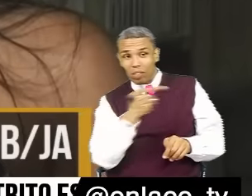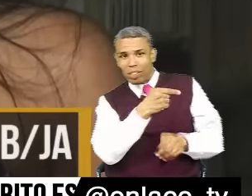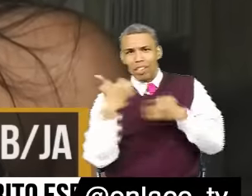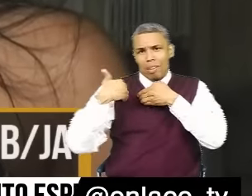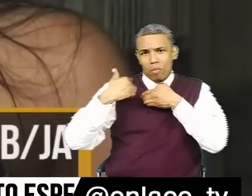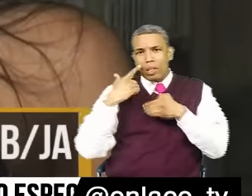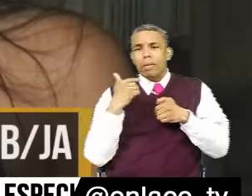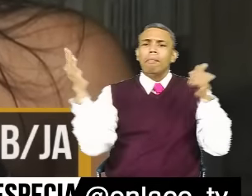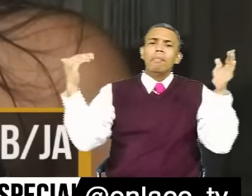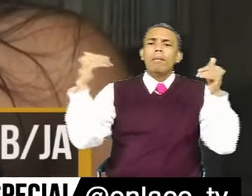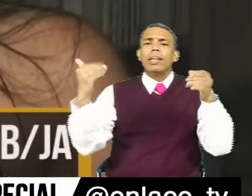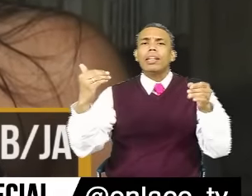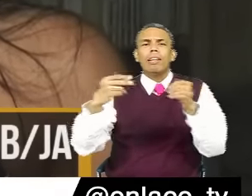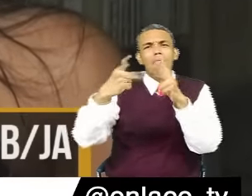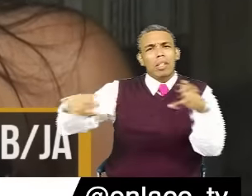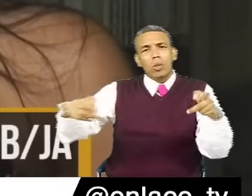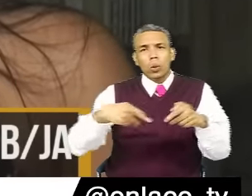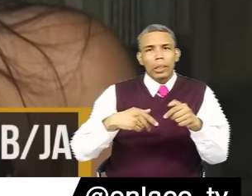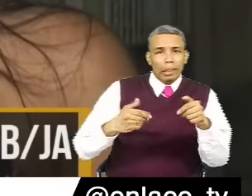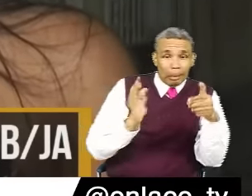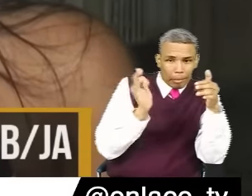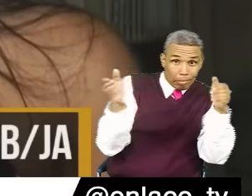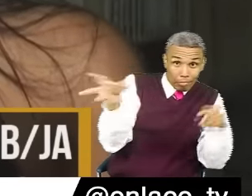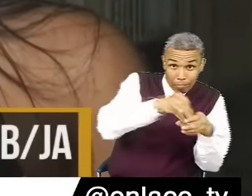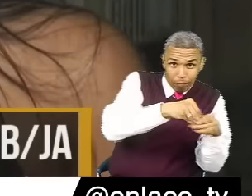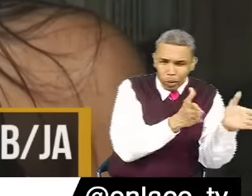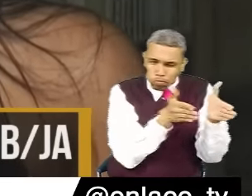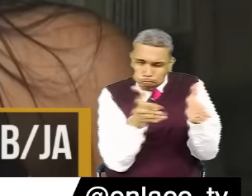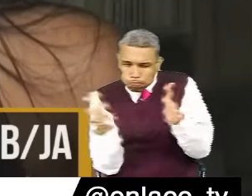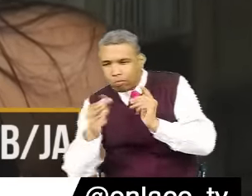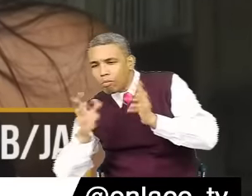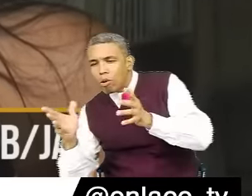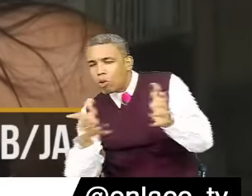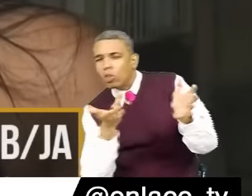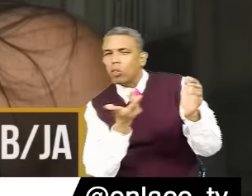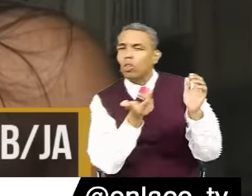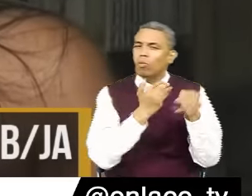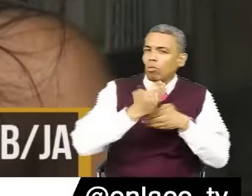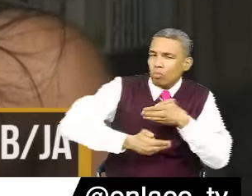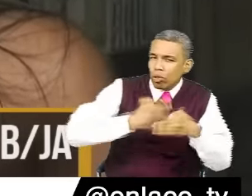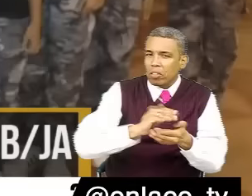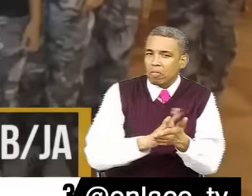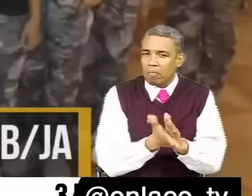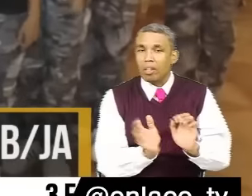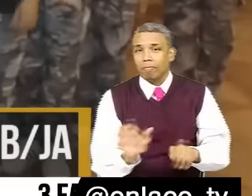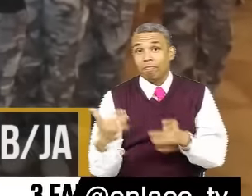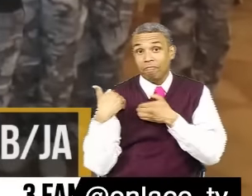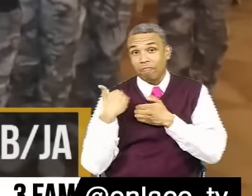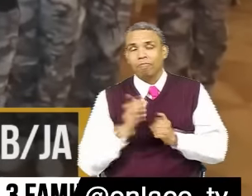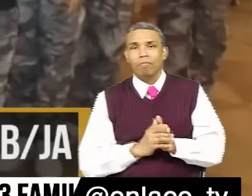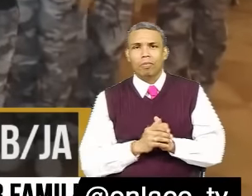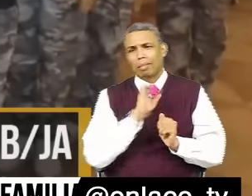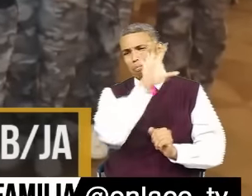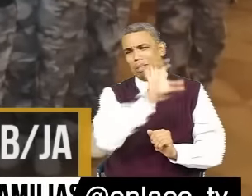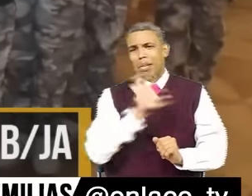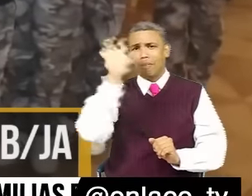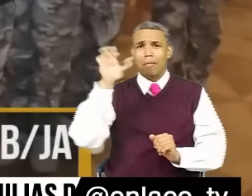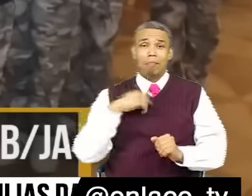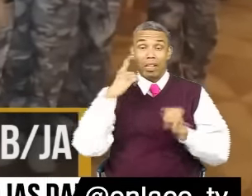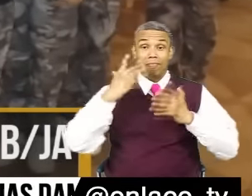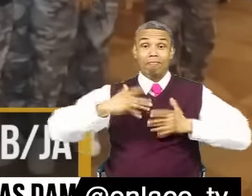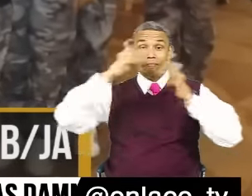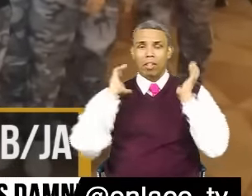Entonces estamos muy contentos por ello y la gama de jurados de verdad que ha hecho movilizar a muchísimos participantes a nivel nacional e internacional. Lo cierto es que cada año que pasa